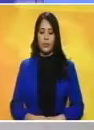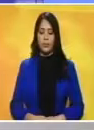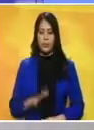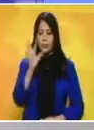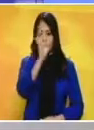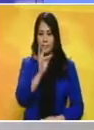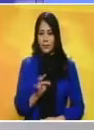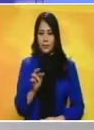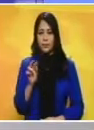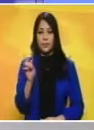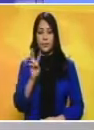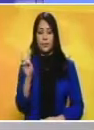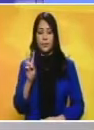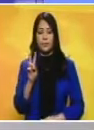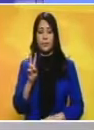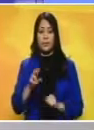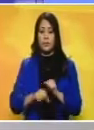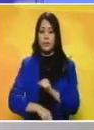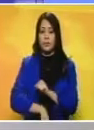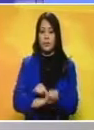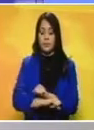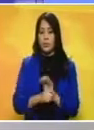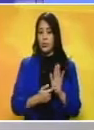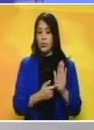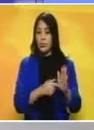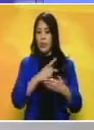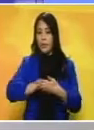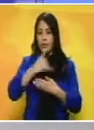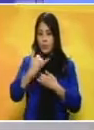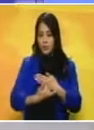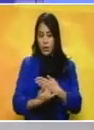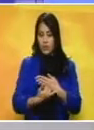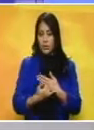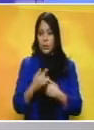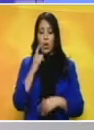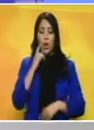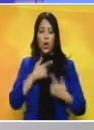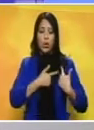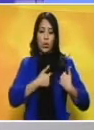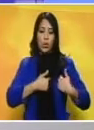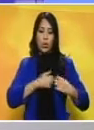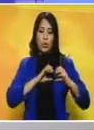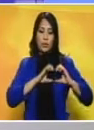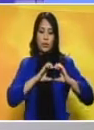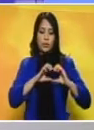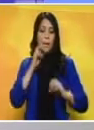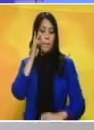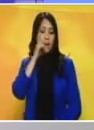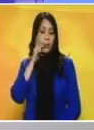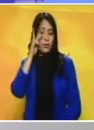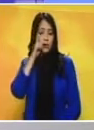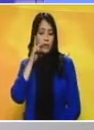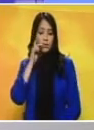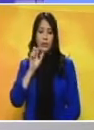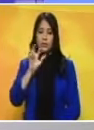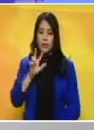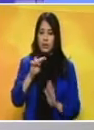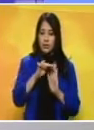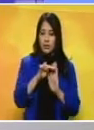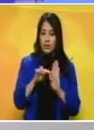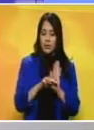La Federación Venezolana de Fútbol presentó su proyecto deportivo llamado Corazón Vinotinto, el cual está enfocado en tres líneas de